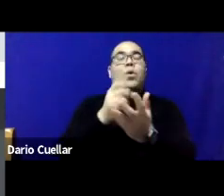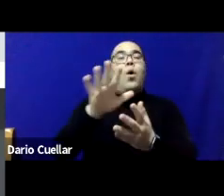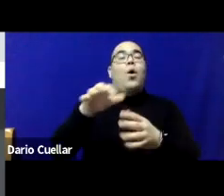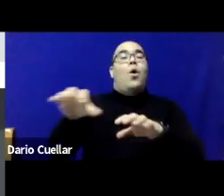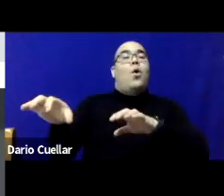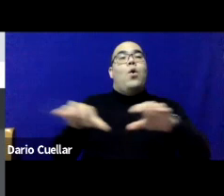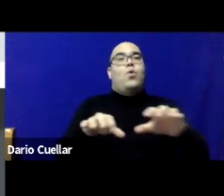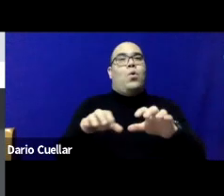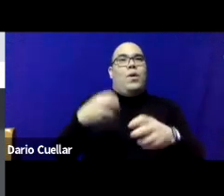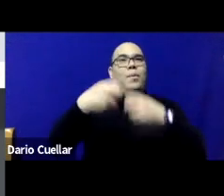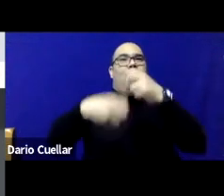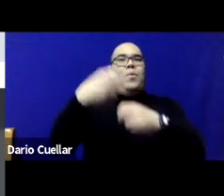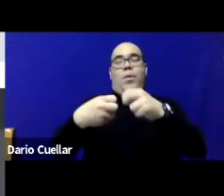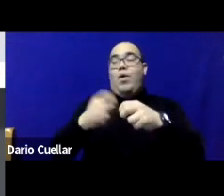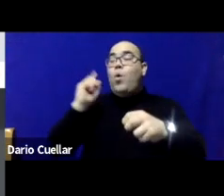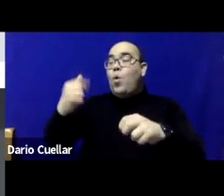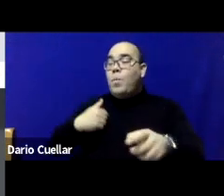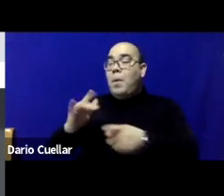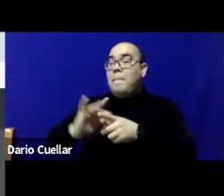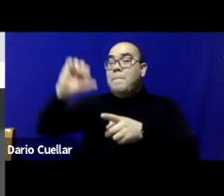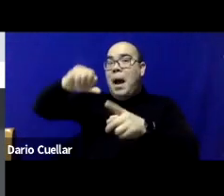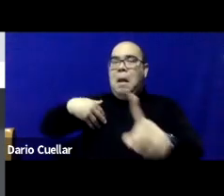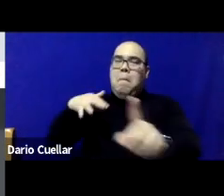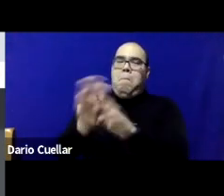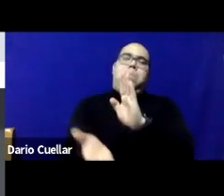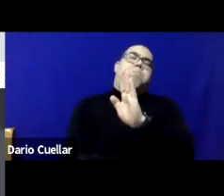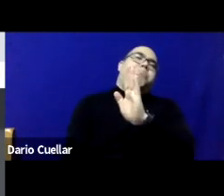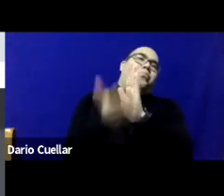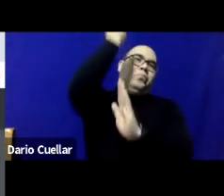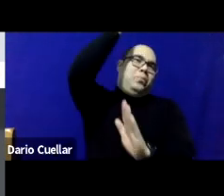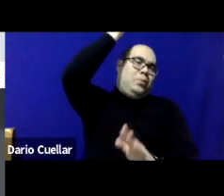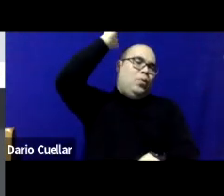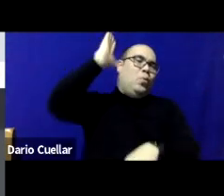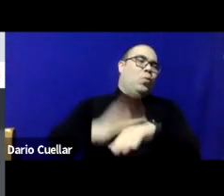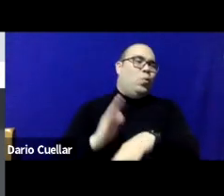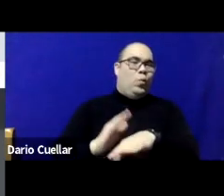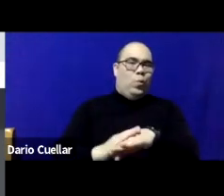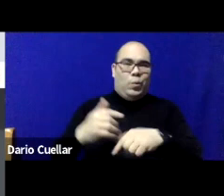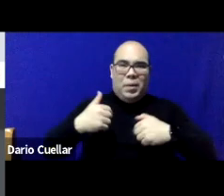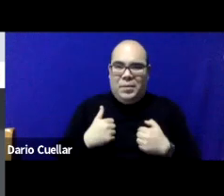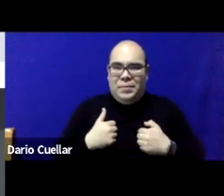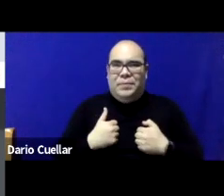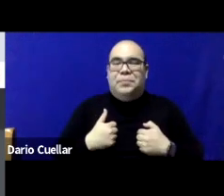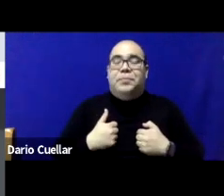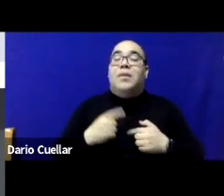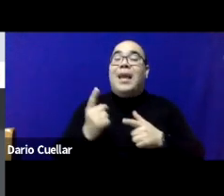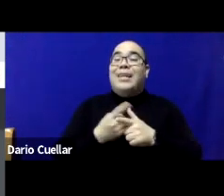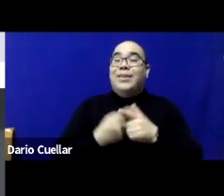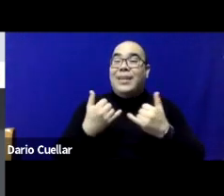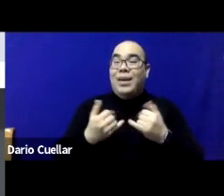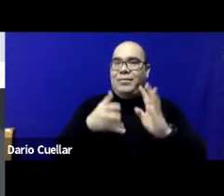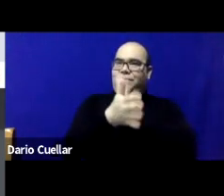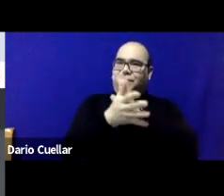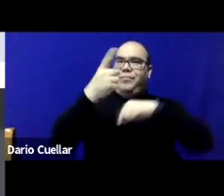puedo incluso incrementar y tener estallidos comportamentales que llamamos de nosotros, ¿no es cierto? Entonces, todo lo que yo les voy a explicar ahorita un